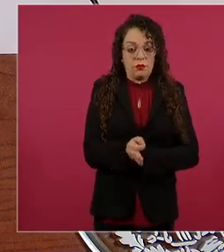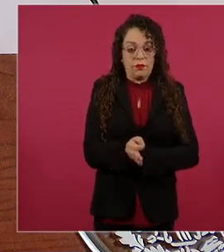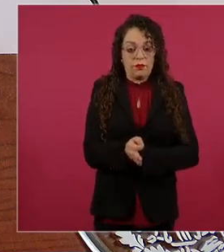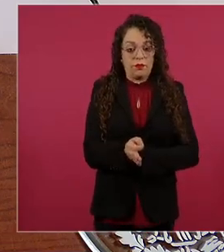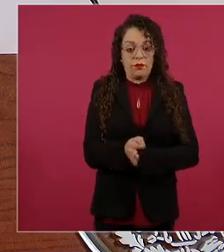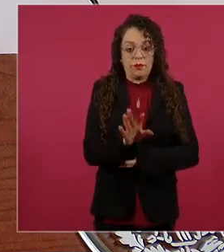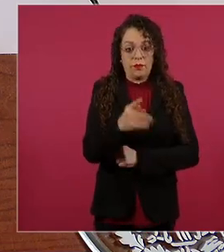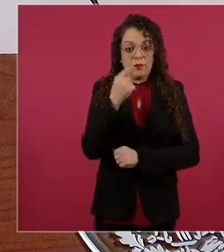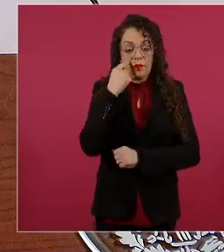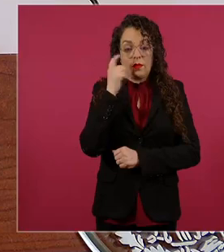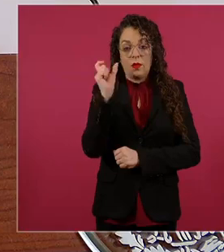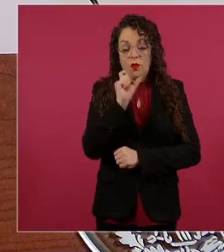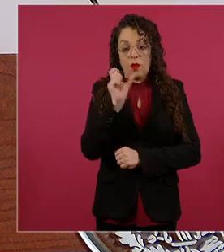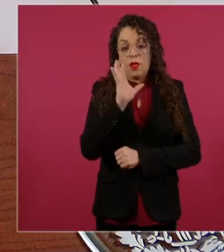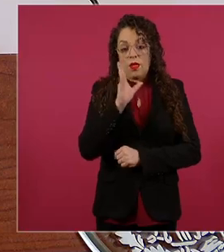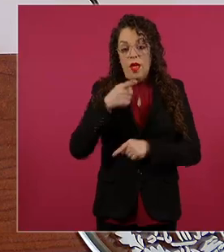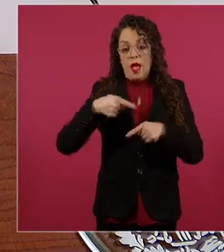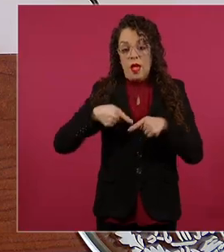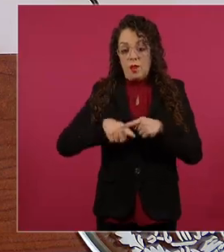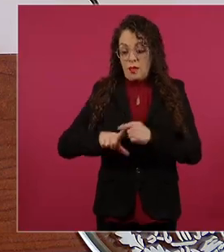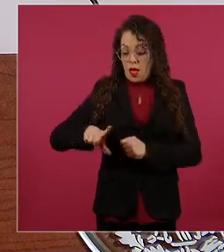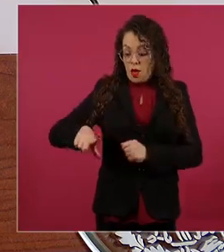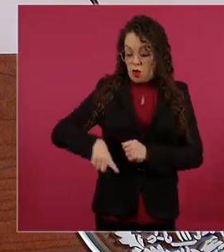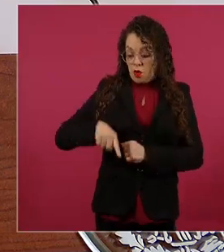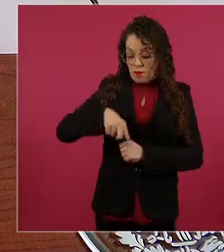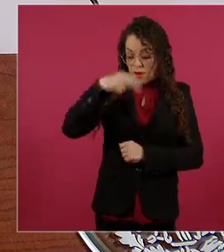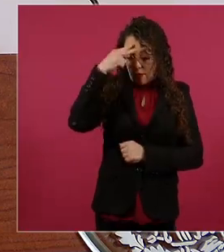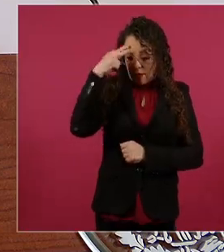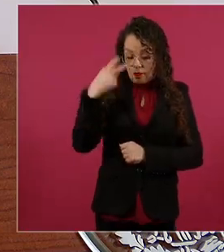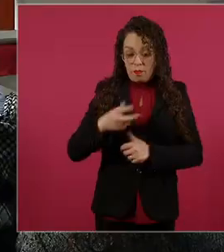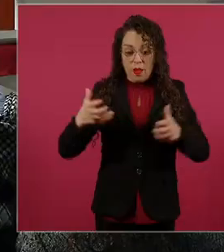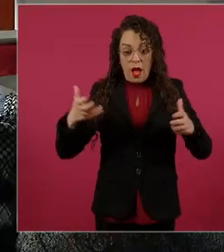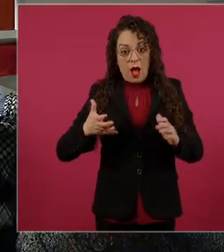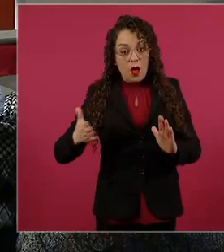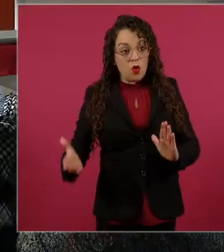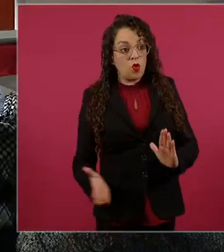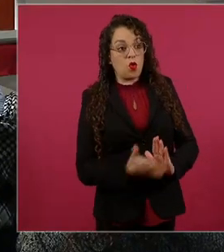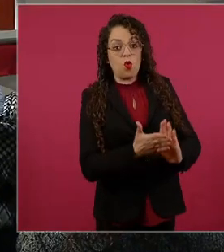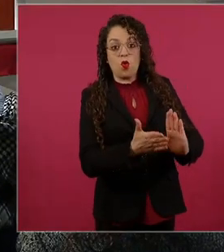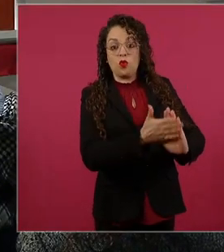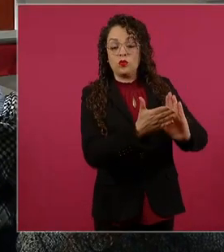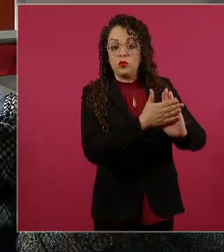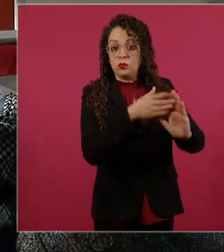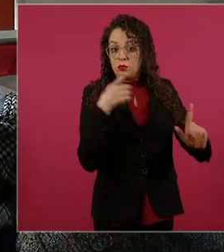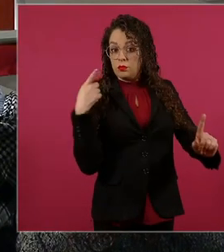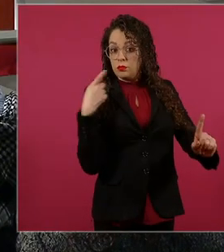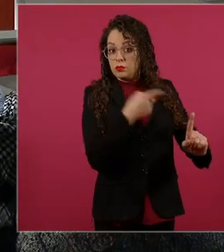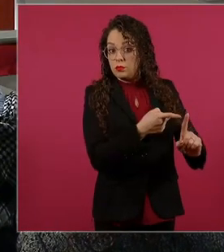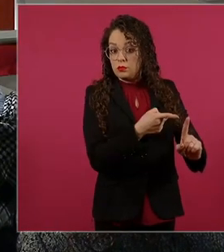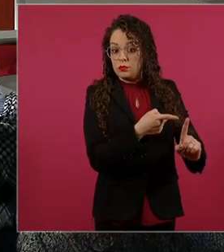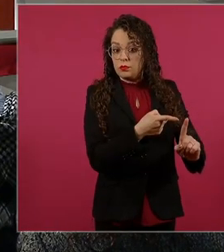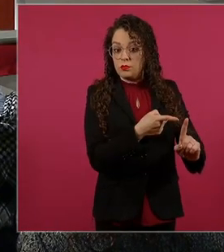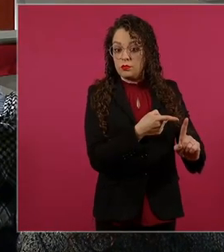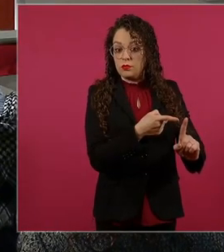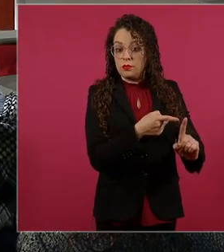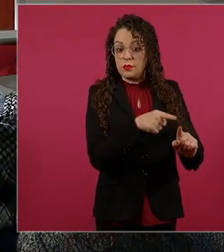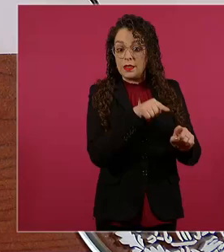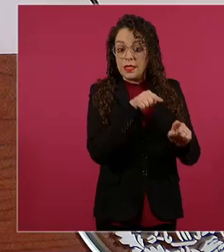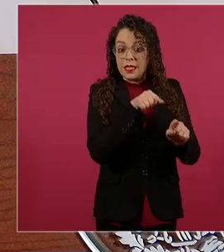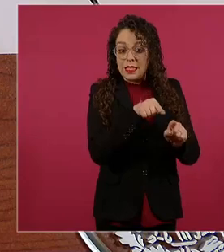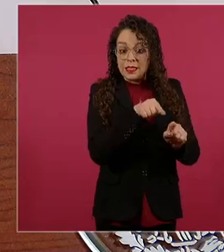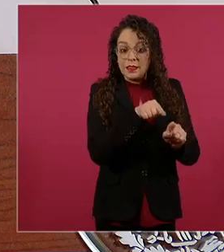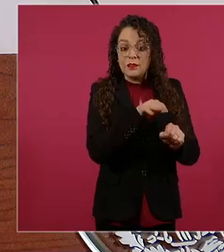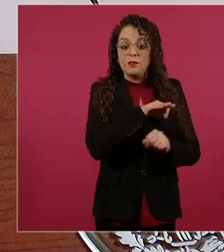directa del gobierno mexicano de esta vivienda, pues esa misma vivienda generar